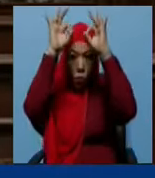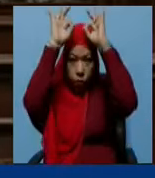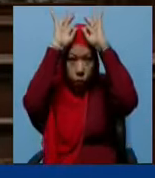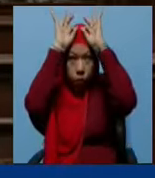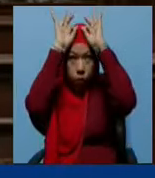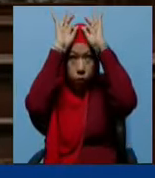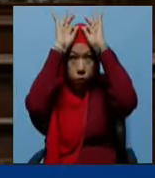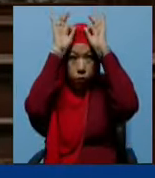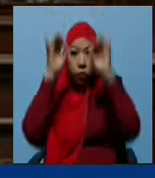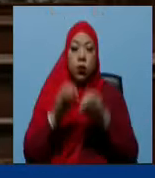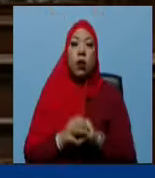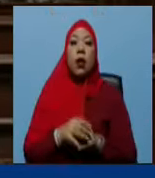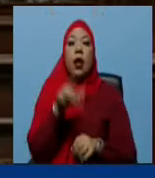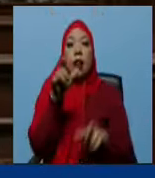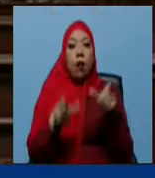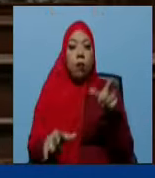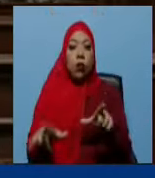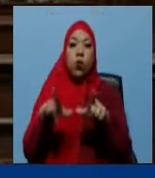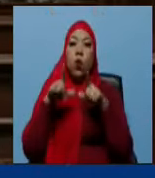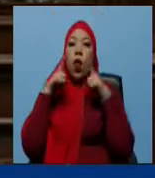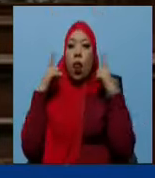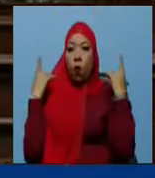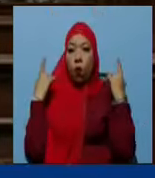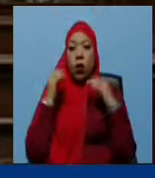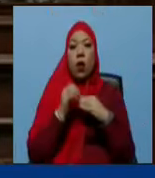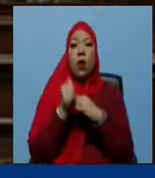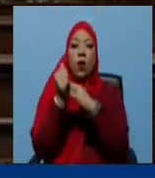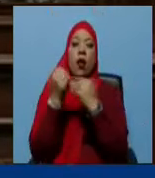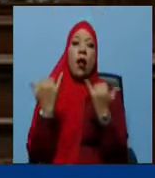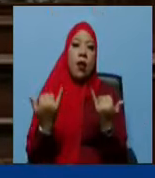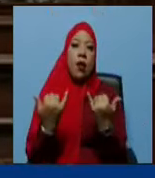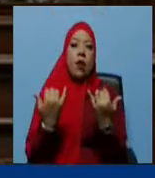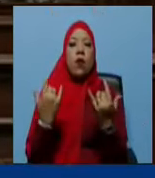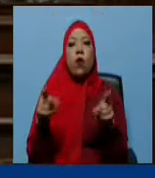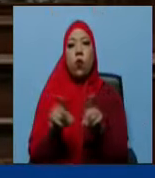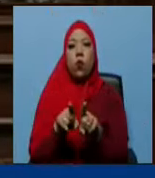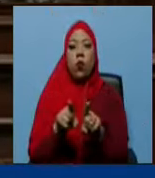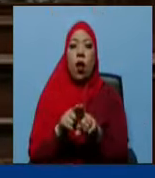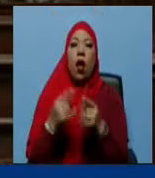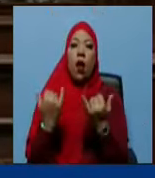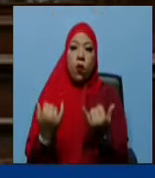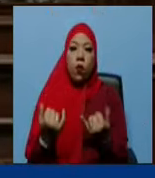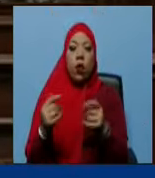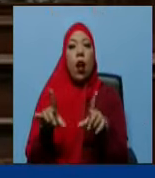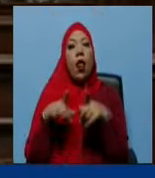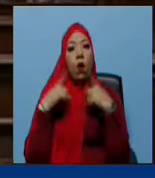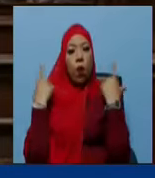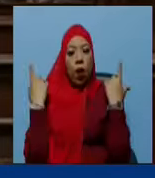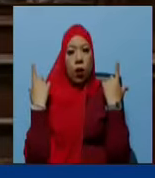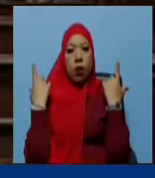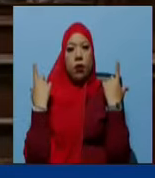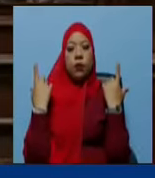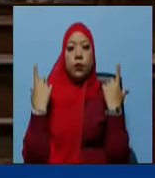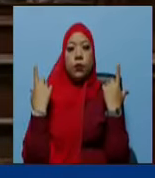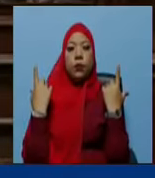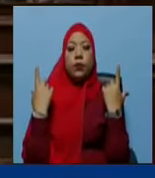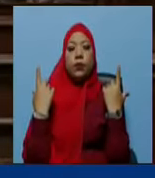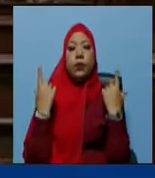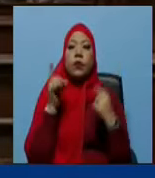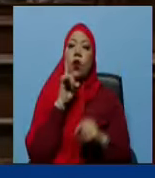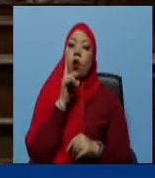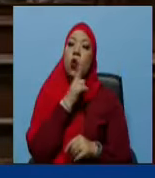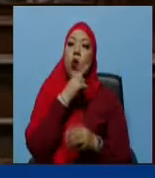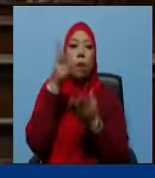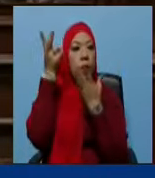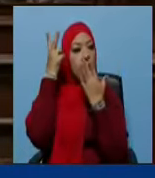los gigantes que desde La Guaira, que ya se llamaba La Guaira, como se llama otra vez ahora, La Guaira, nombre